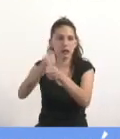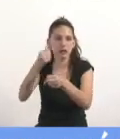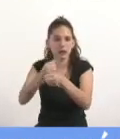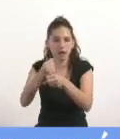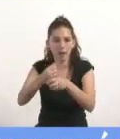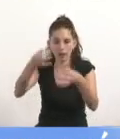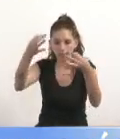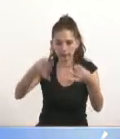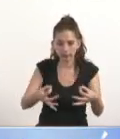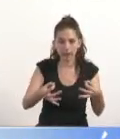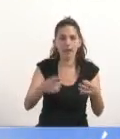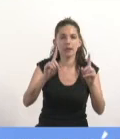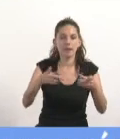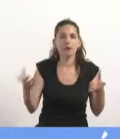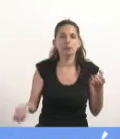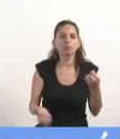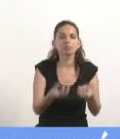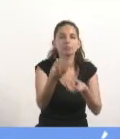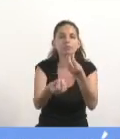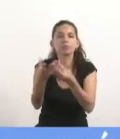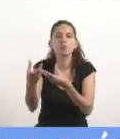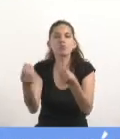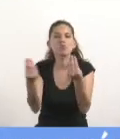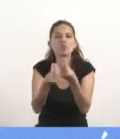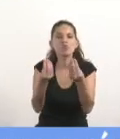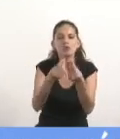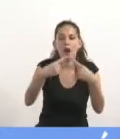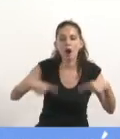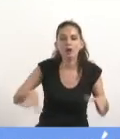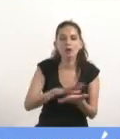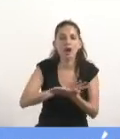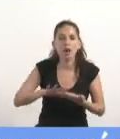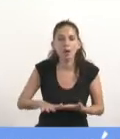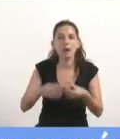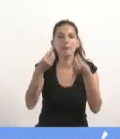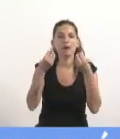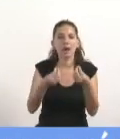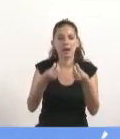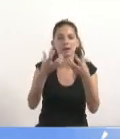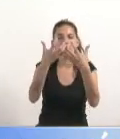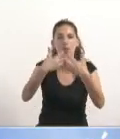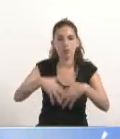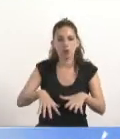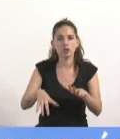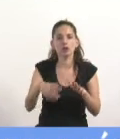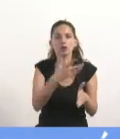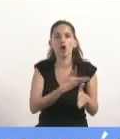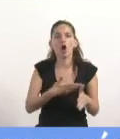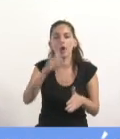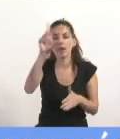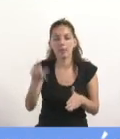además vamos a generar mucha innovación para apuntalar un proyecto de país para el